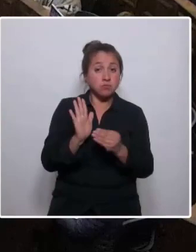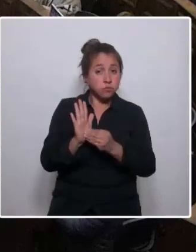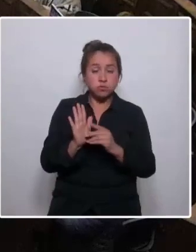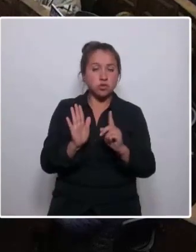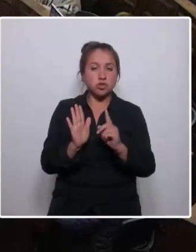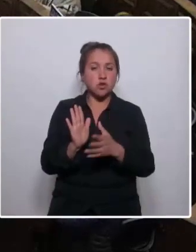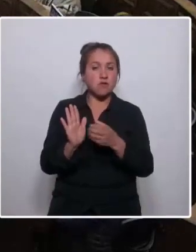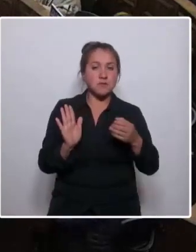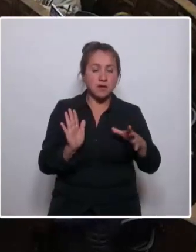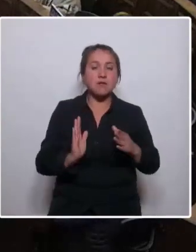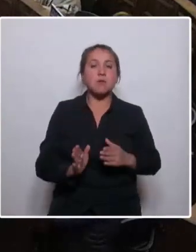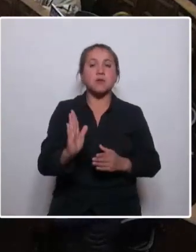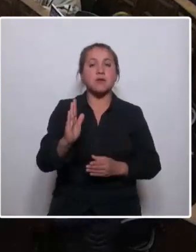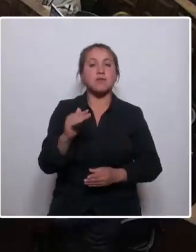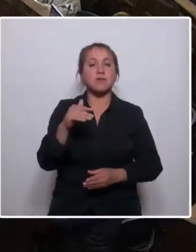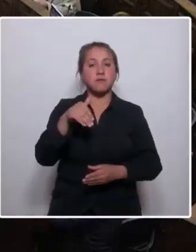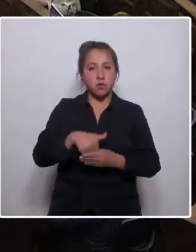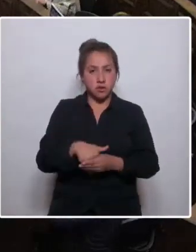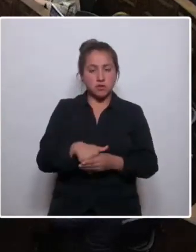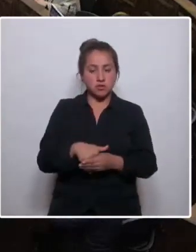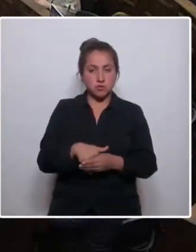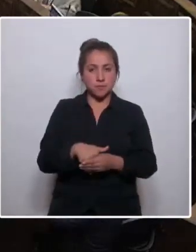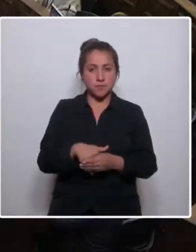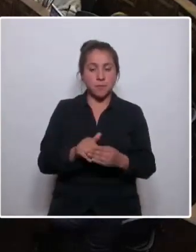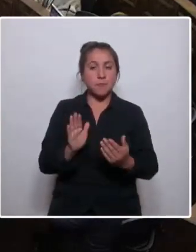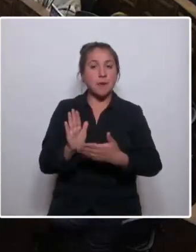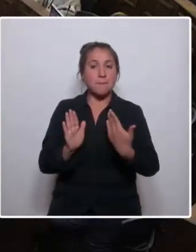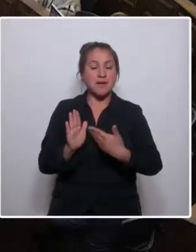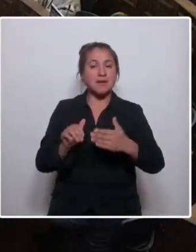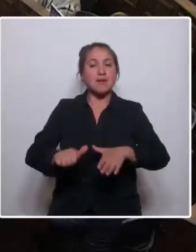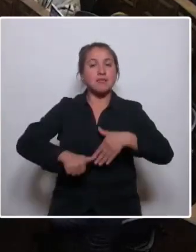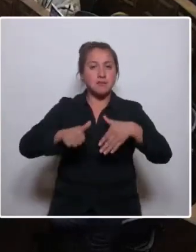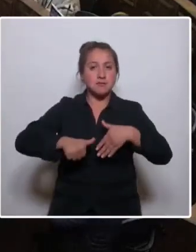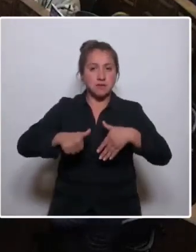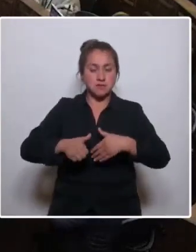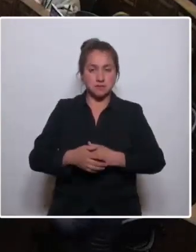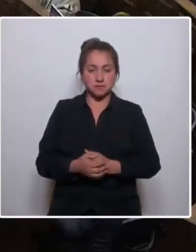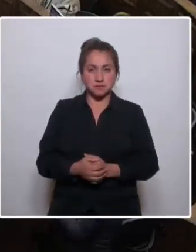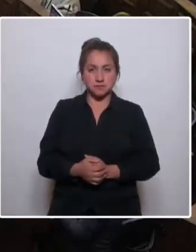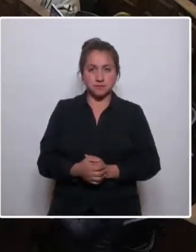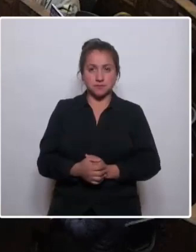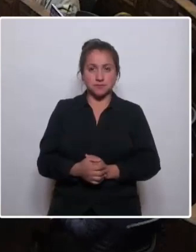vamos a continuar las votaciones entonces en la página 16.